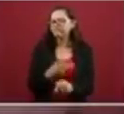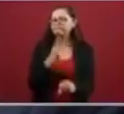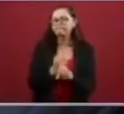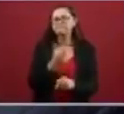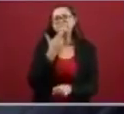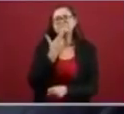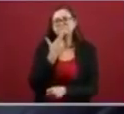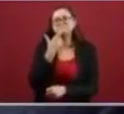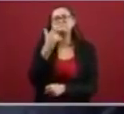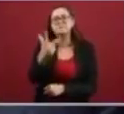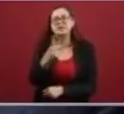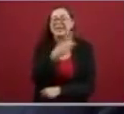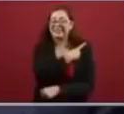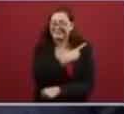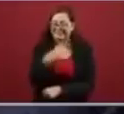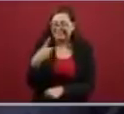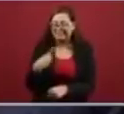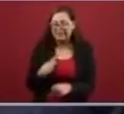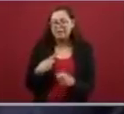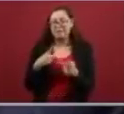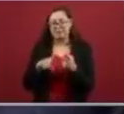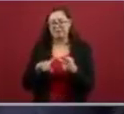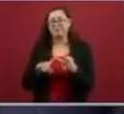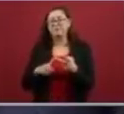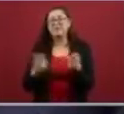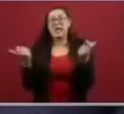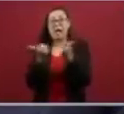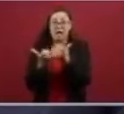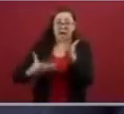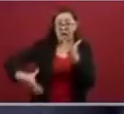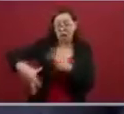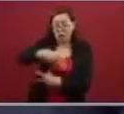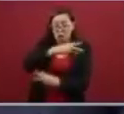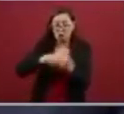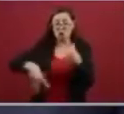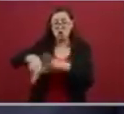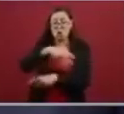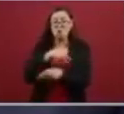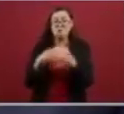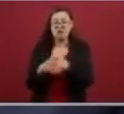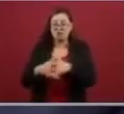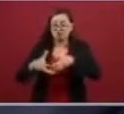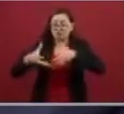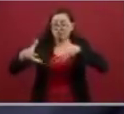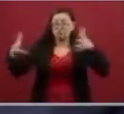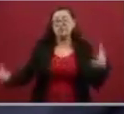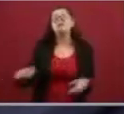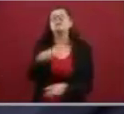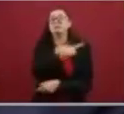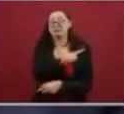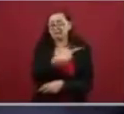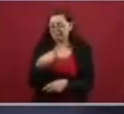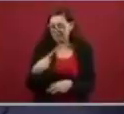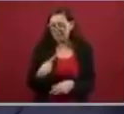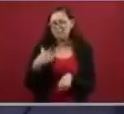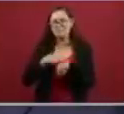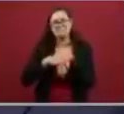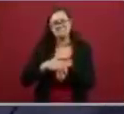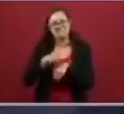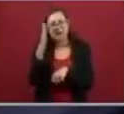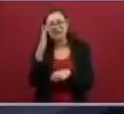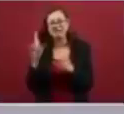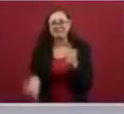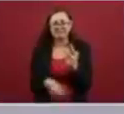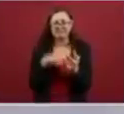Debe crecer más la economía y todavía se mantienen